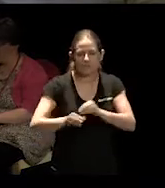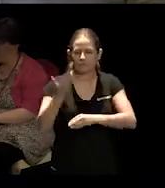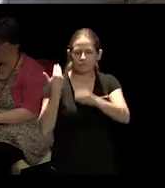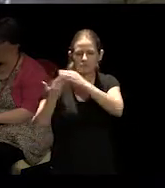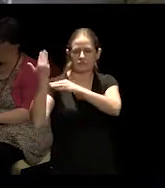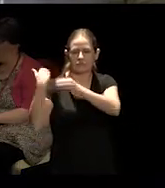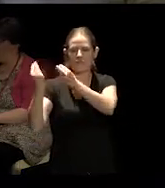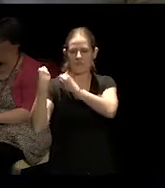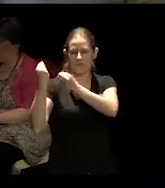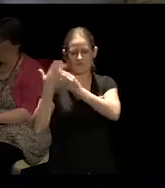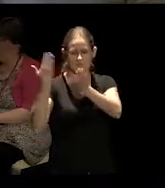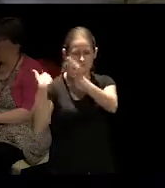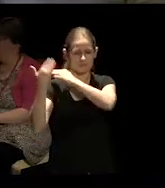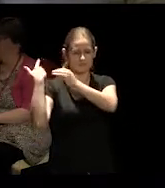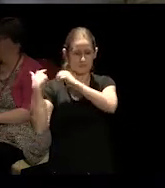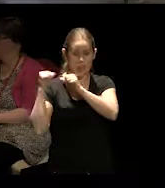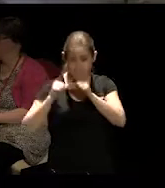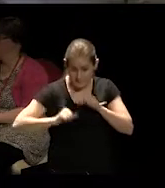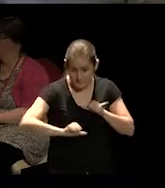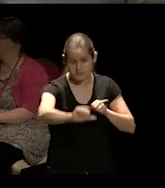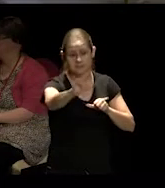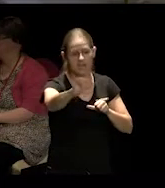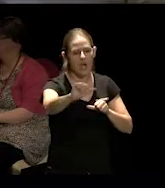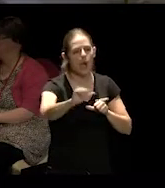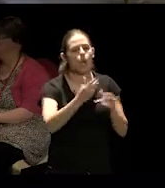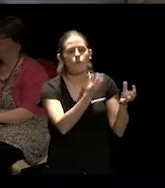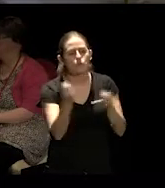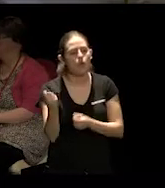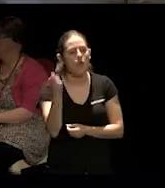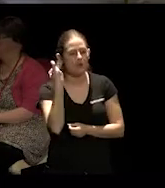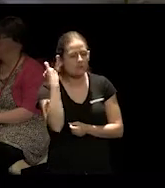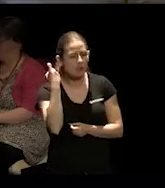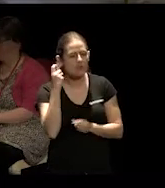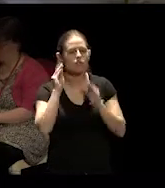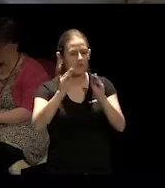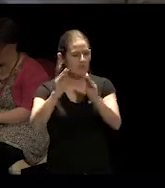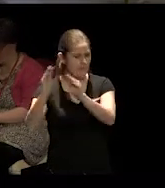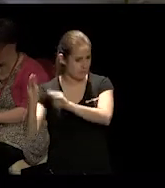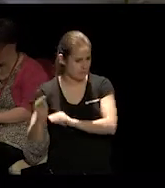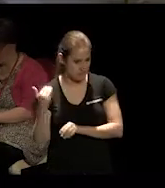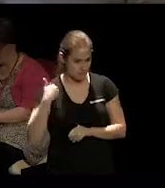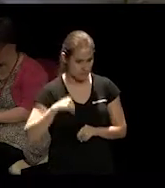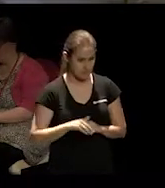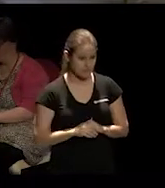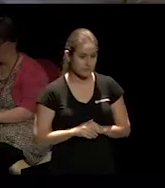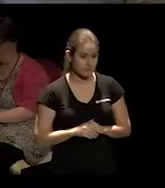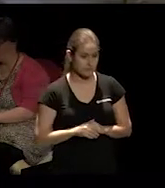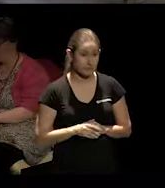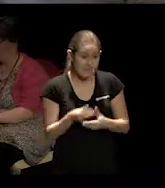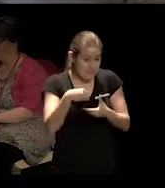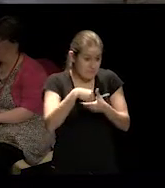formando muchos alumnos con este método y entre ellos